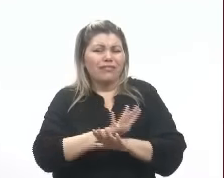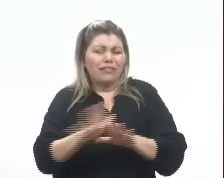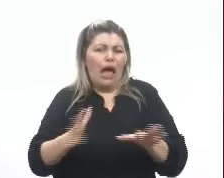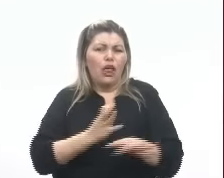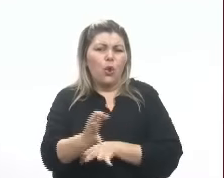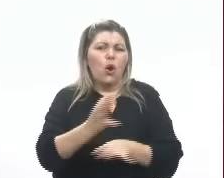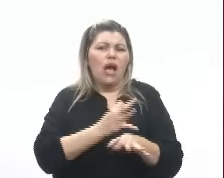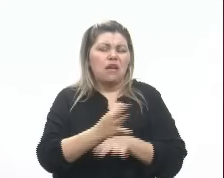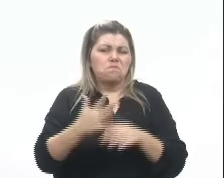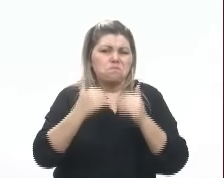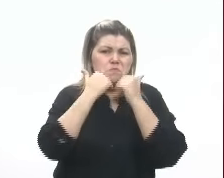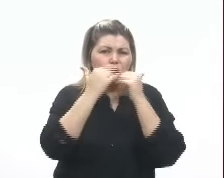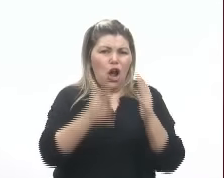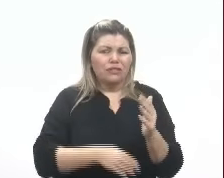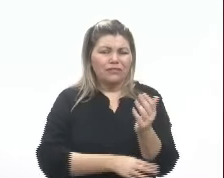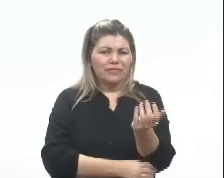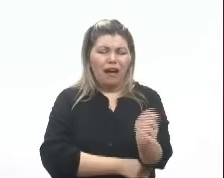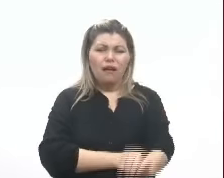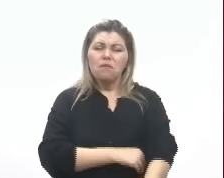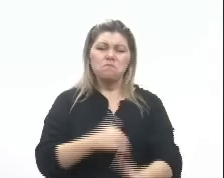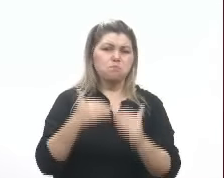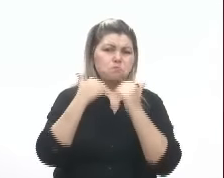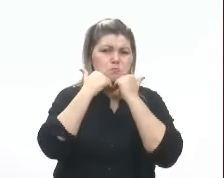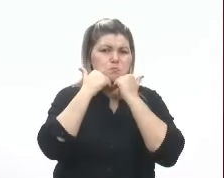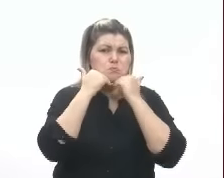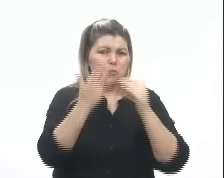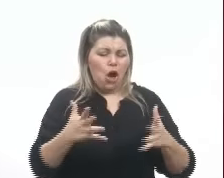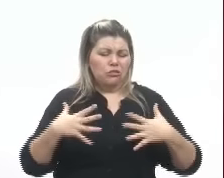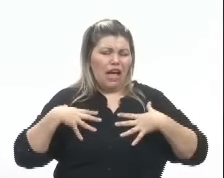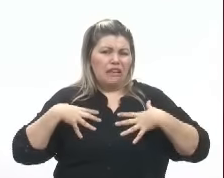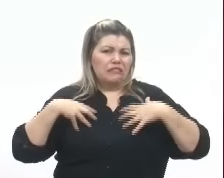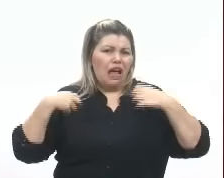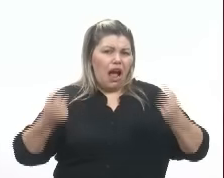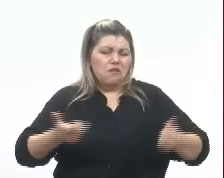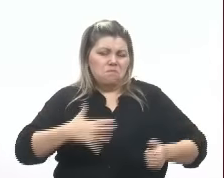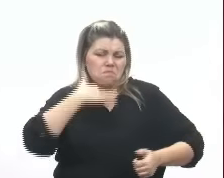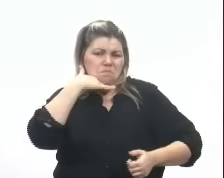educación, me importa tres carajos la salud,